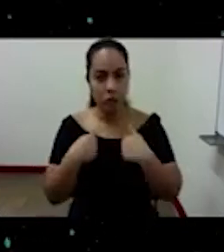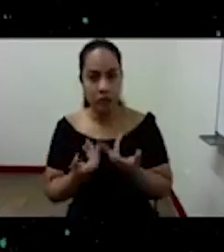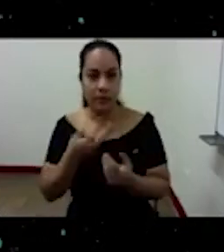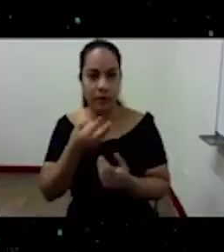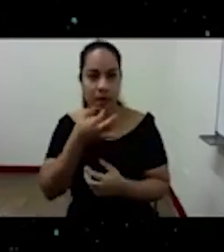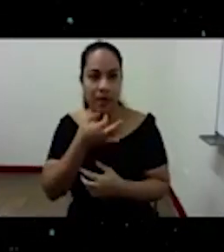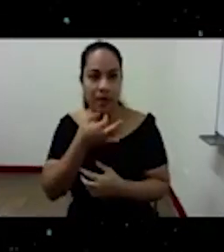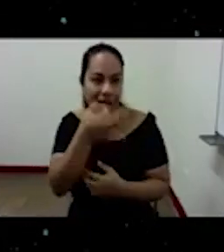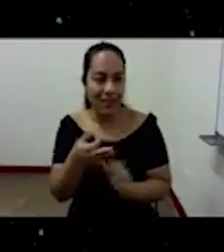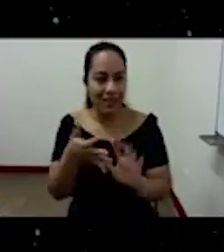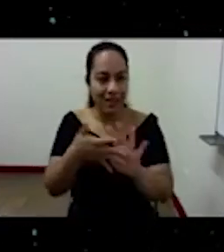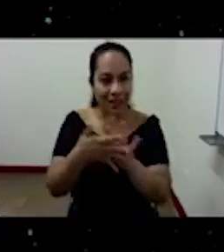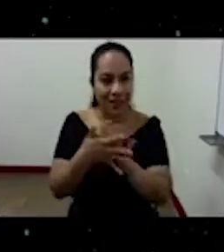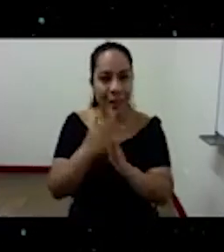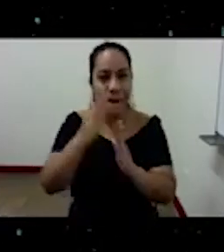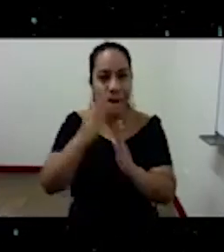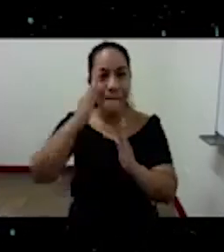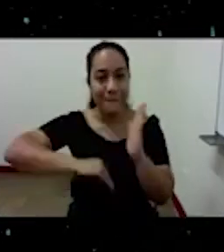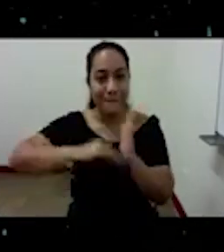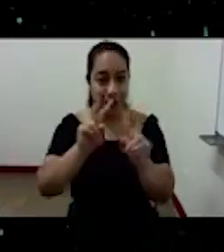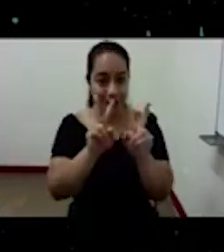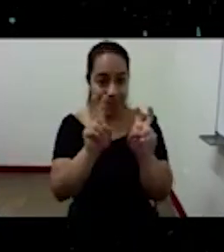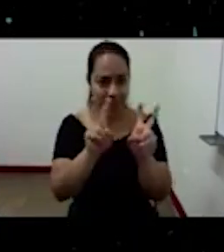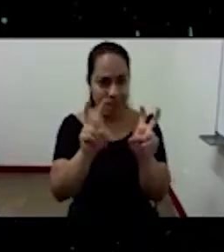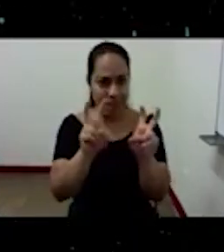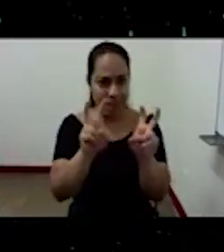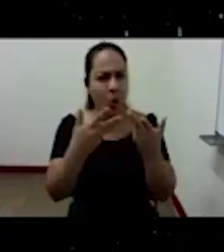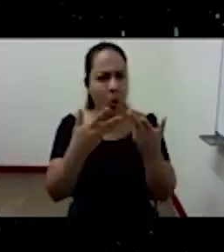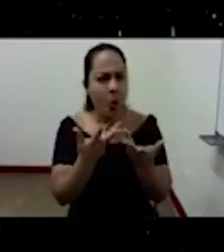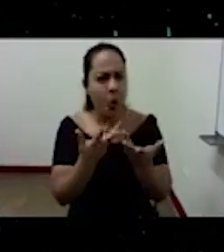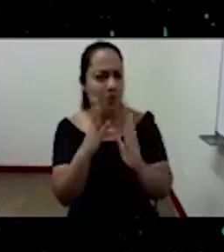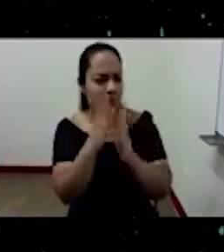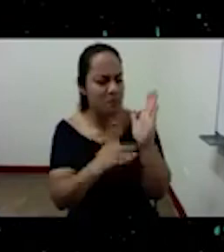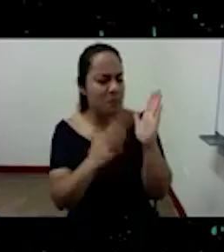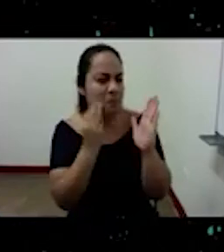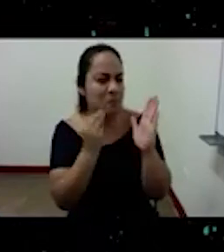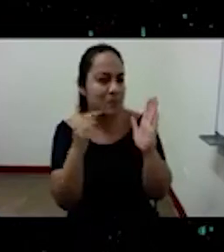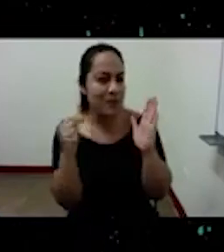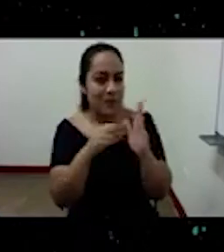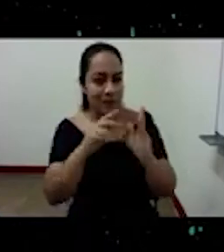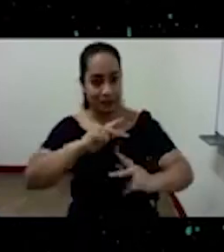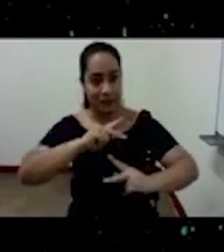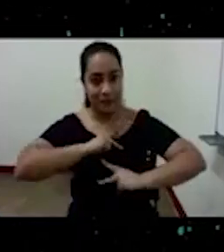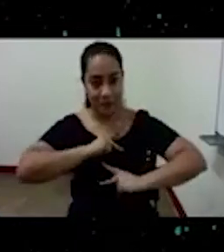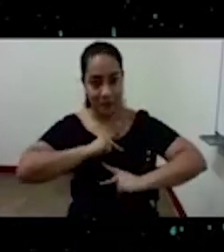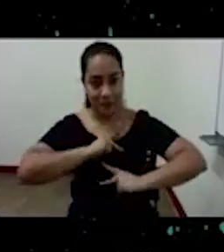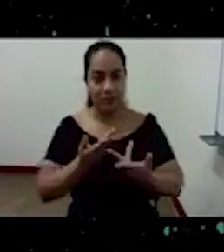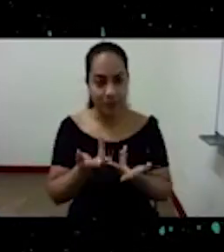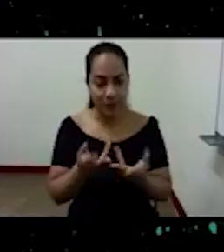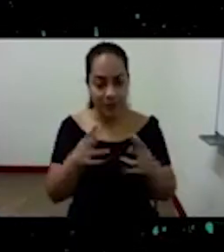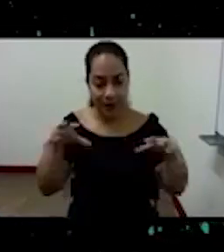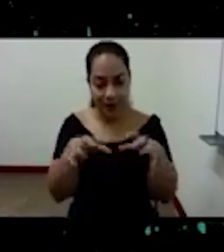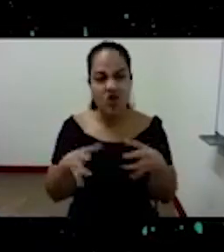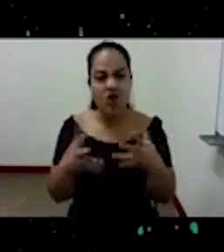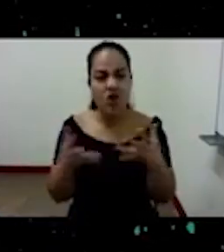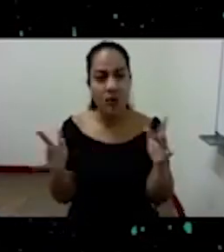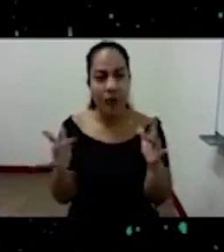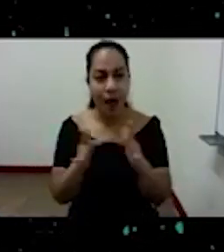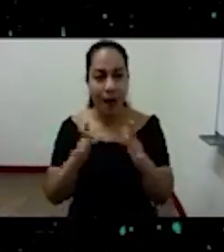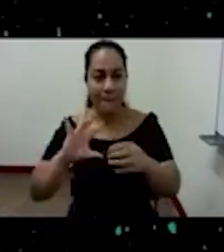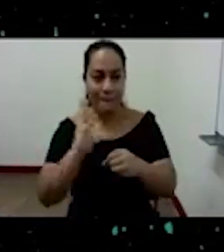acerca de la pintura como una experiencia propia en esa actividad artística.